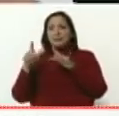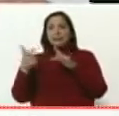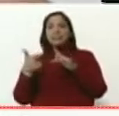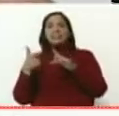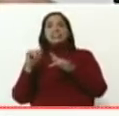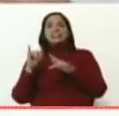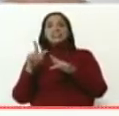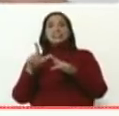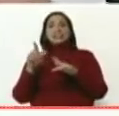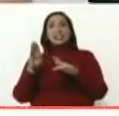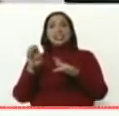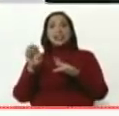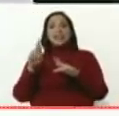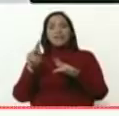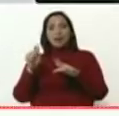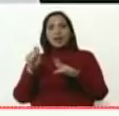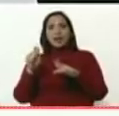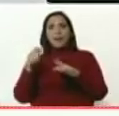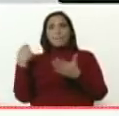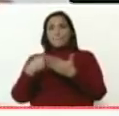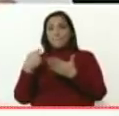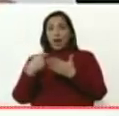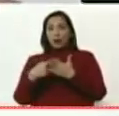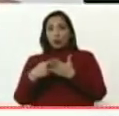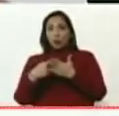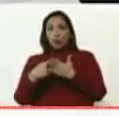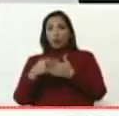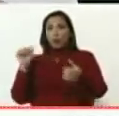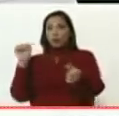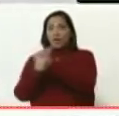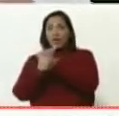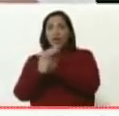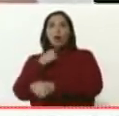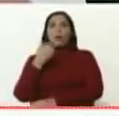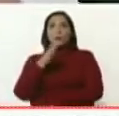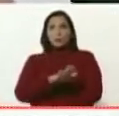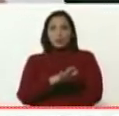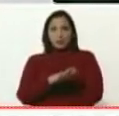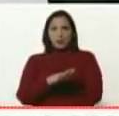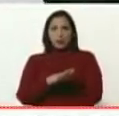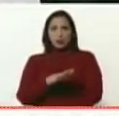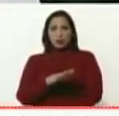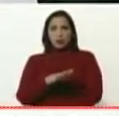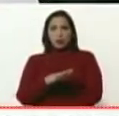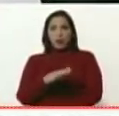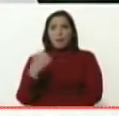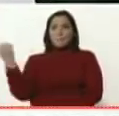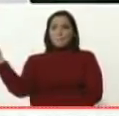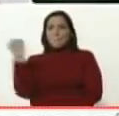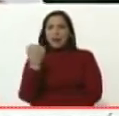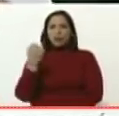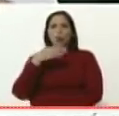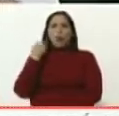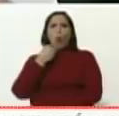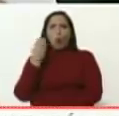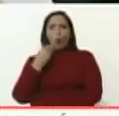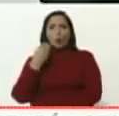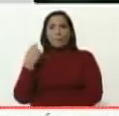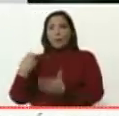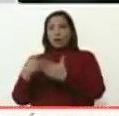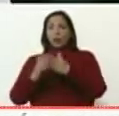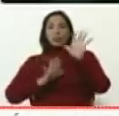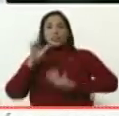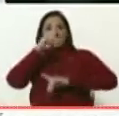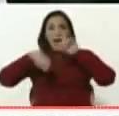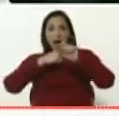señor Gilbert Caro pagó condena por homicidio intencional, asesinó a un joven y pagó 15 años de cárcel por